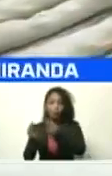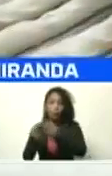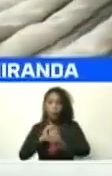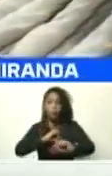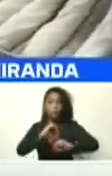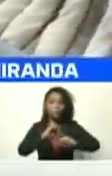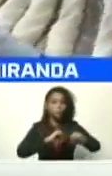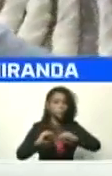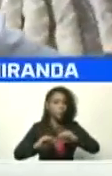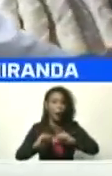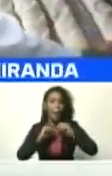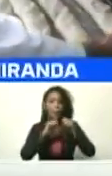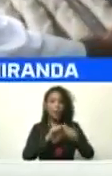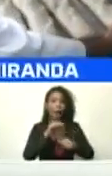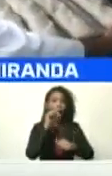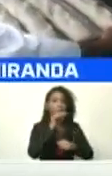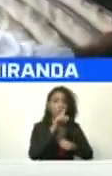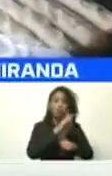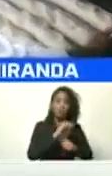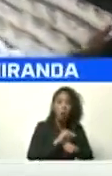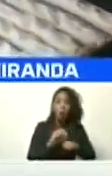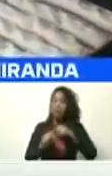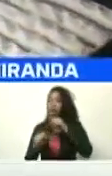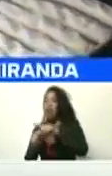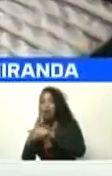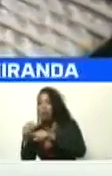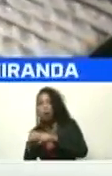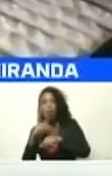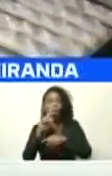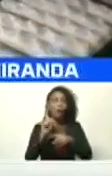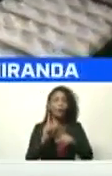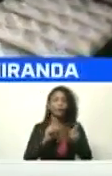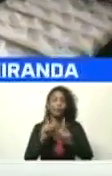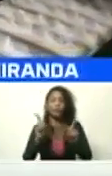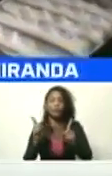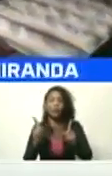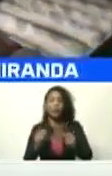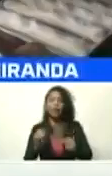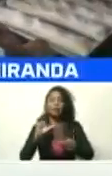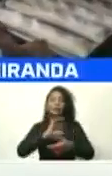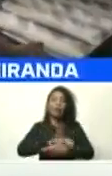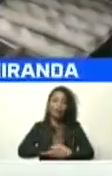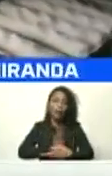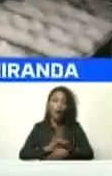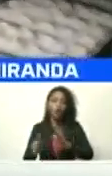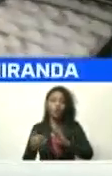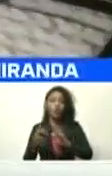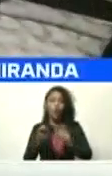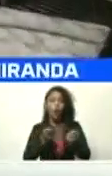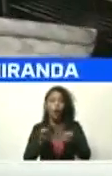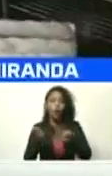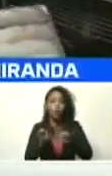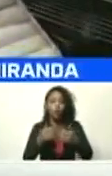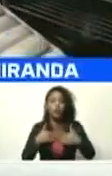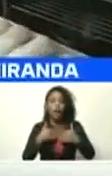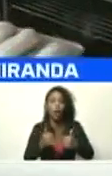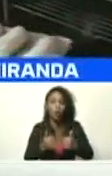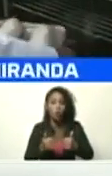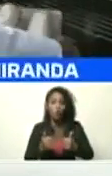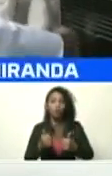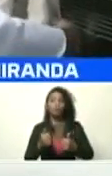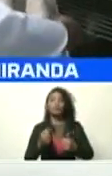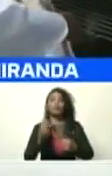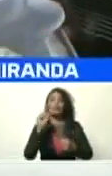de un lado, que no, aquí no, que aquí sí, no. Aquí o sea, hay... ¿los trámites de quién? ¿De CENIAP? De CENIAP. Contraloría Sanitaria,